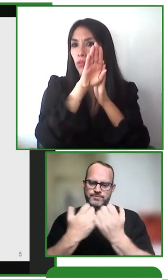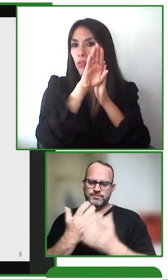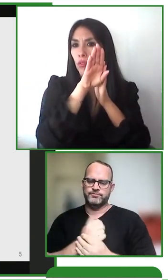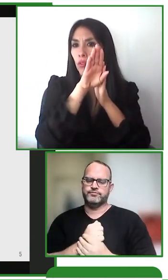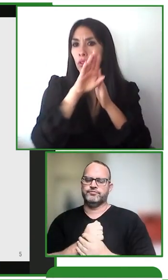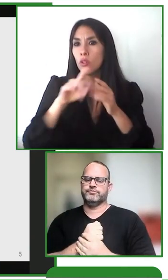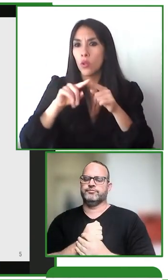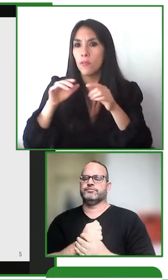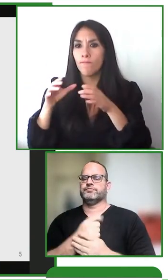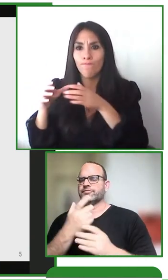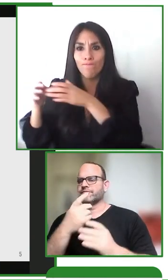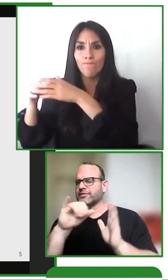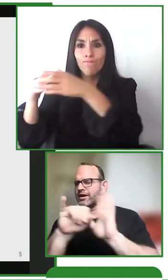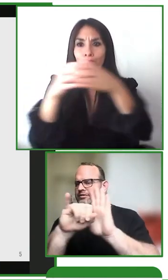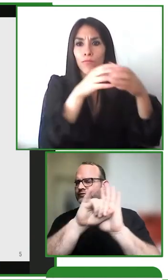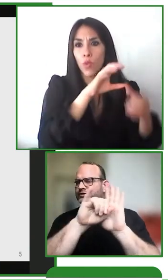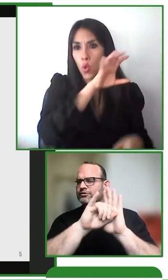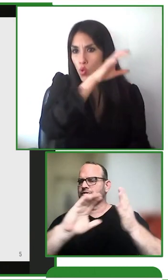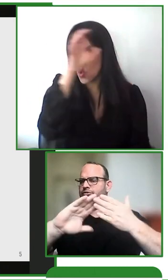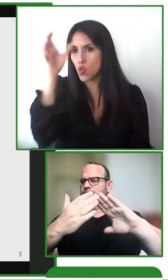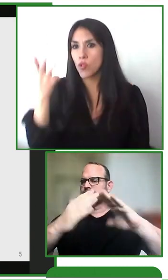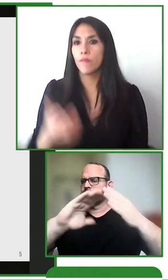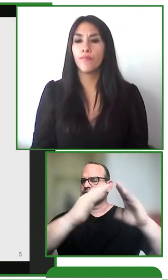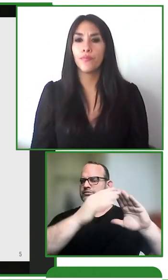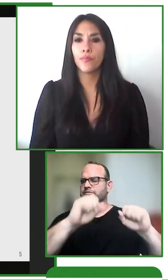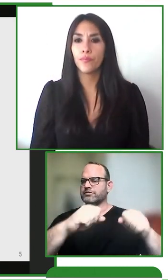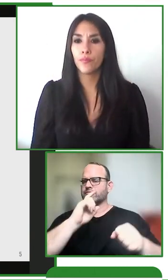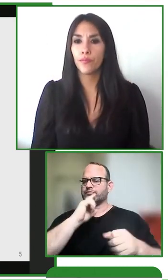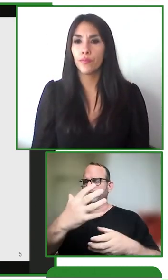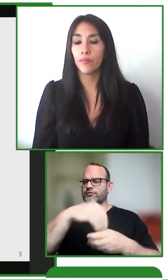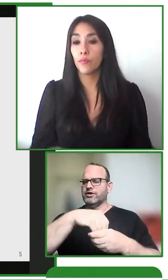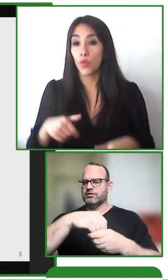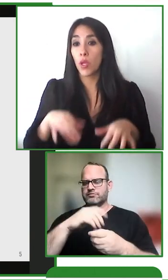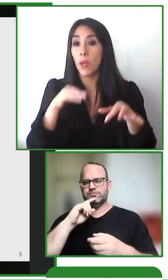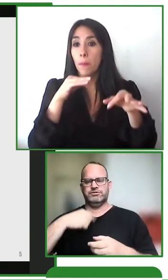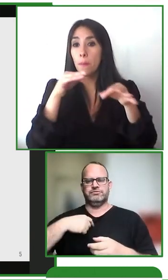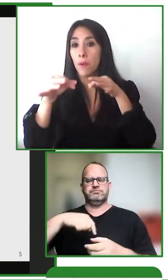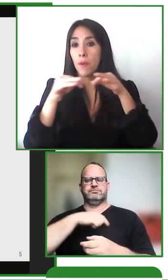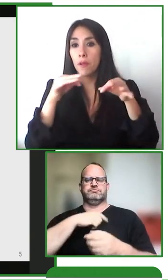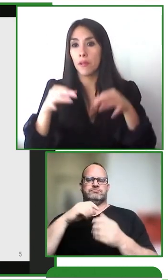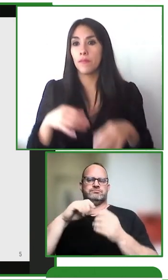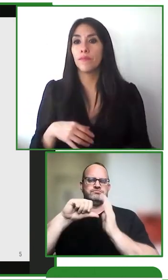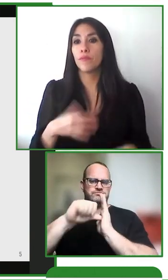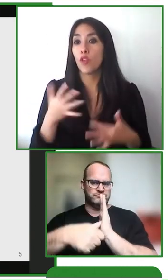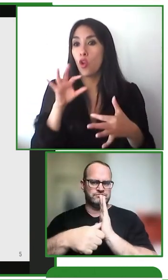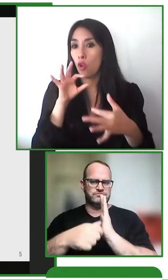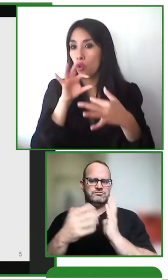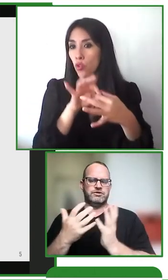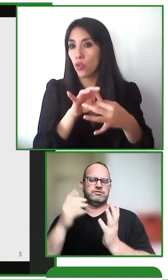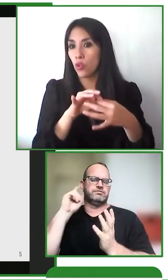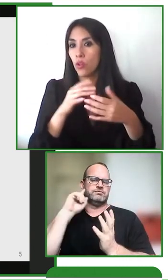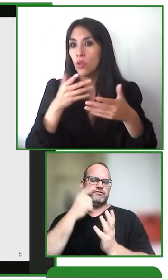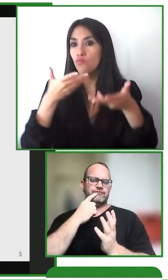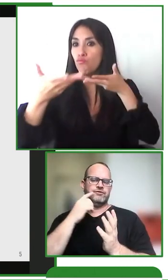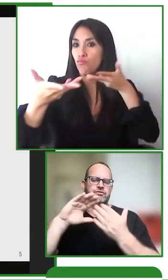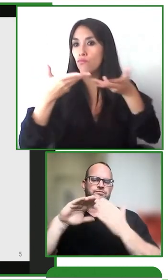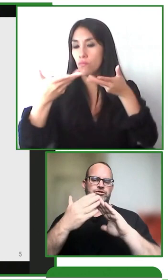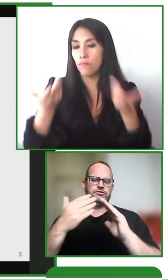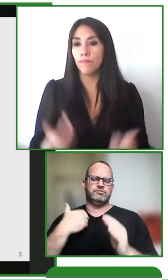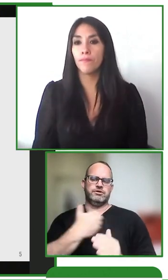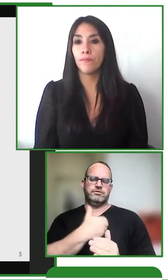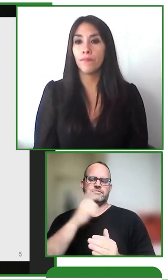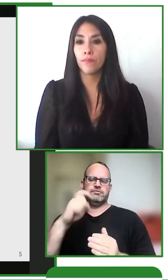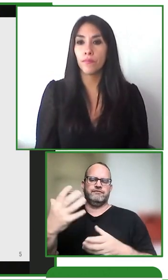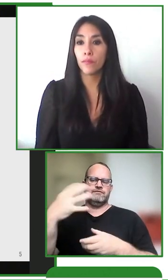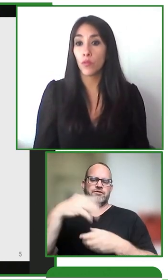los valores relacionados con desarrollar habilidades de lectoescritura, también identificar los miembros